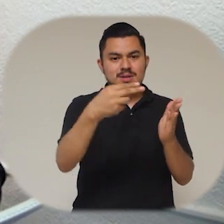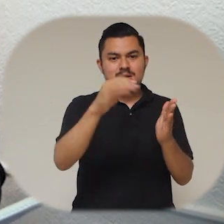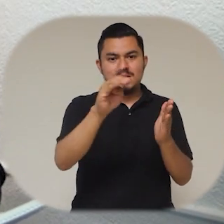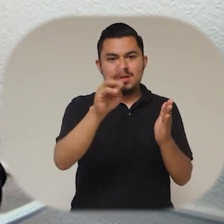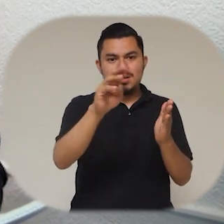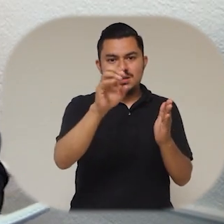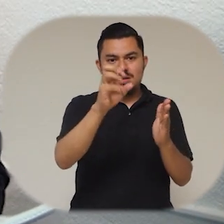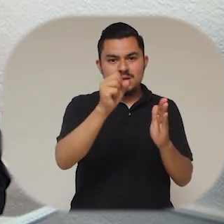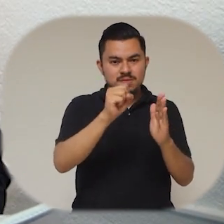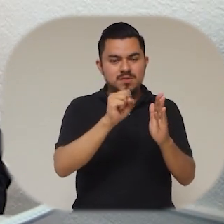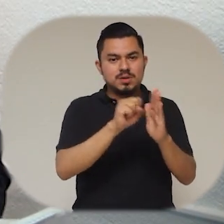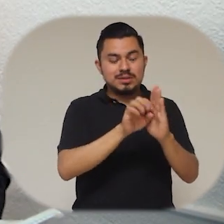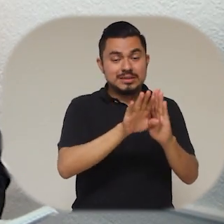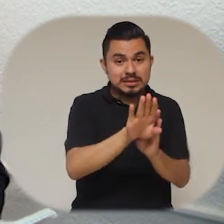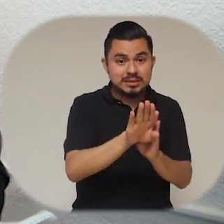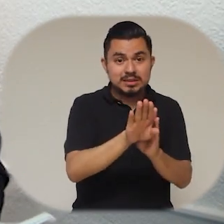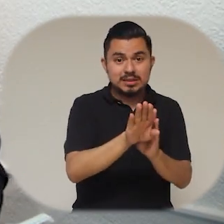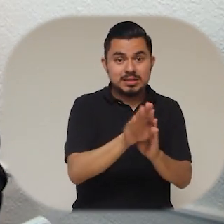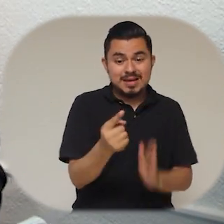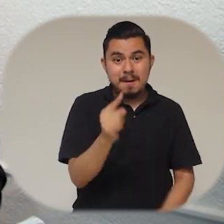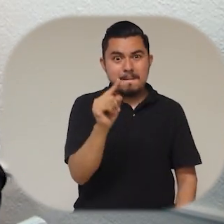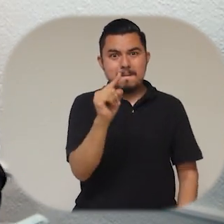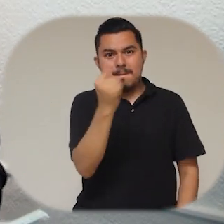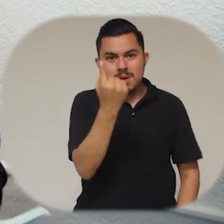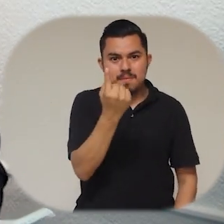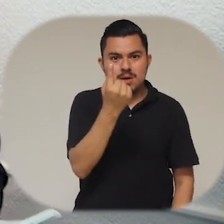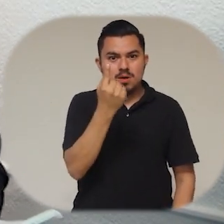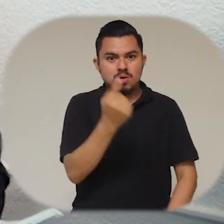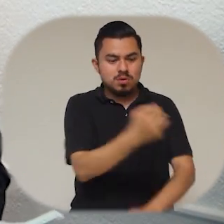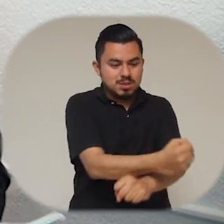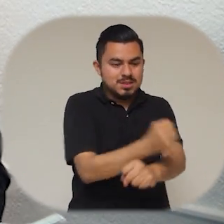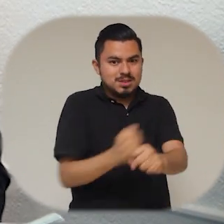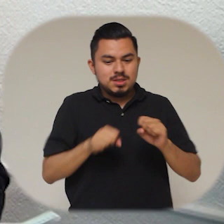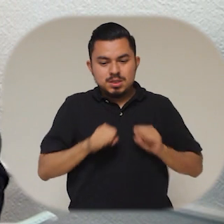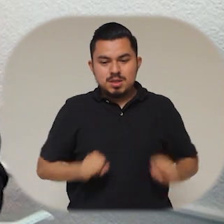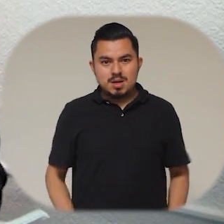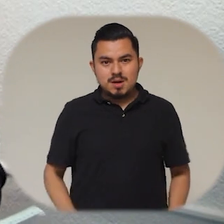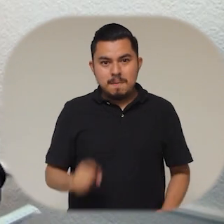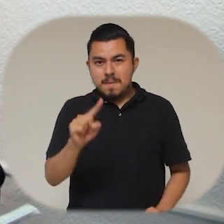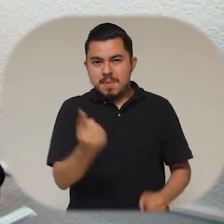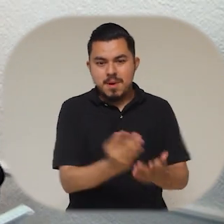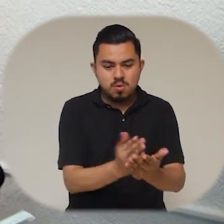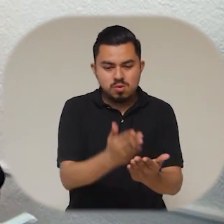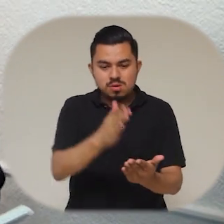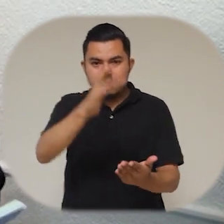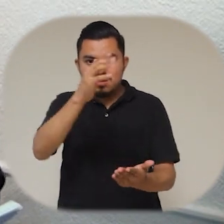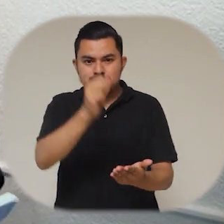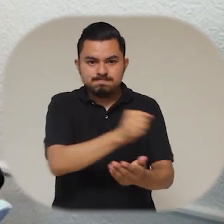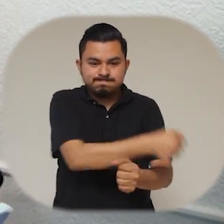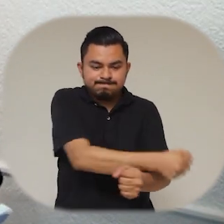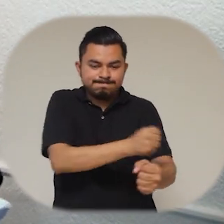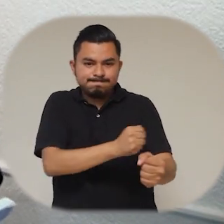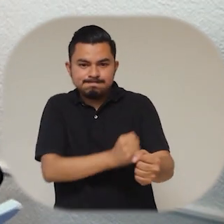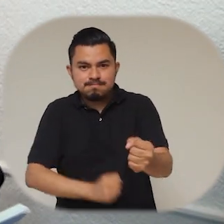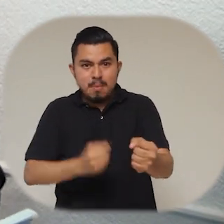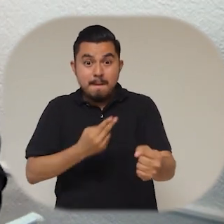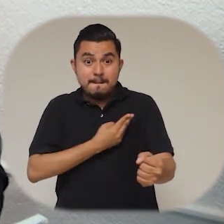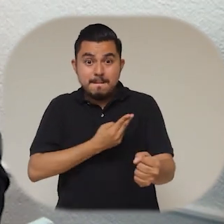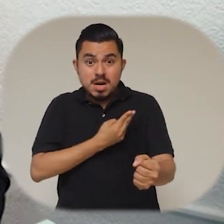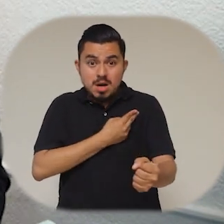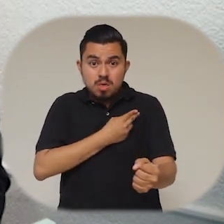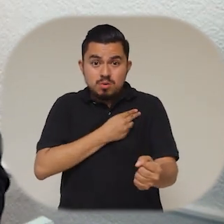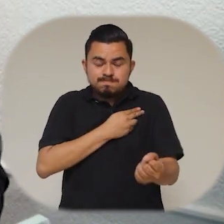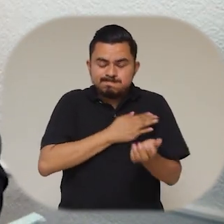sumos sacerdotes de ofrecer primero sacrificios por sus propios pecados y luego por los del pueblo, porque esto lo hizo una vez para